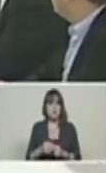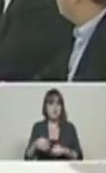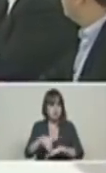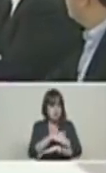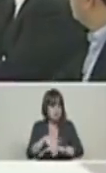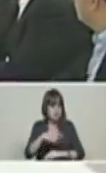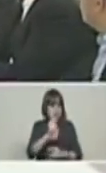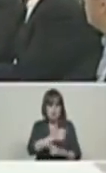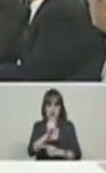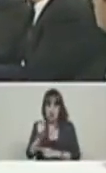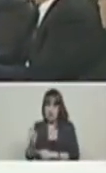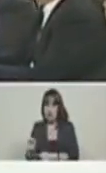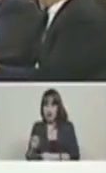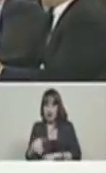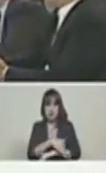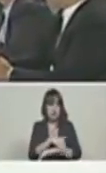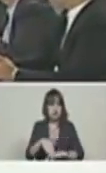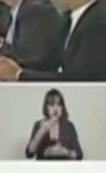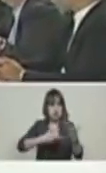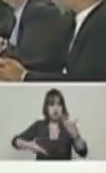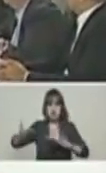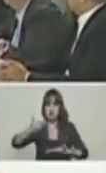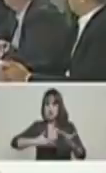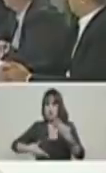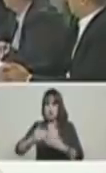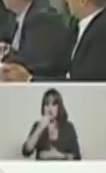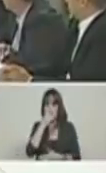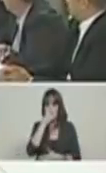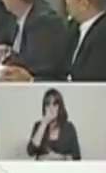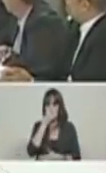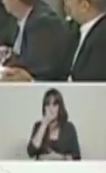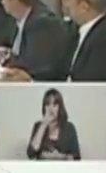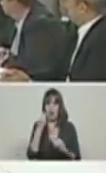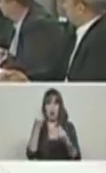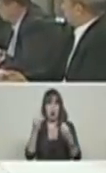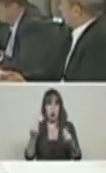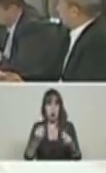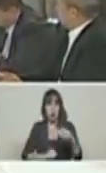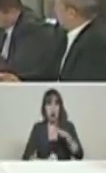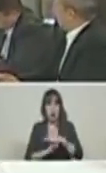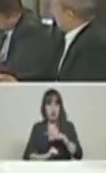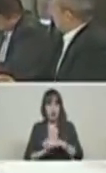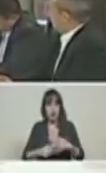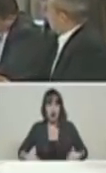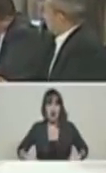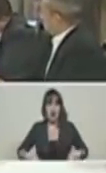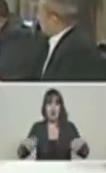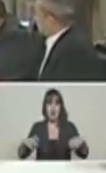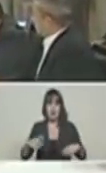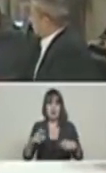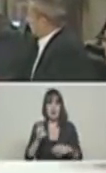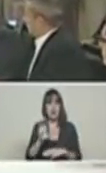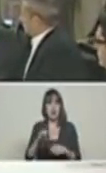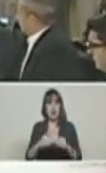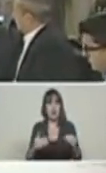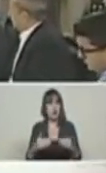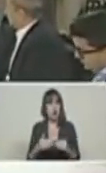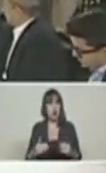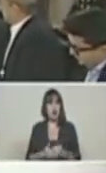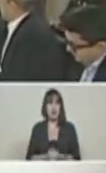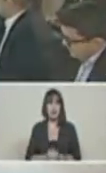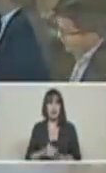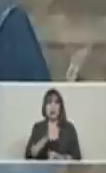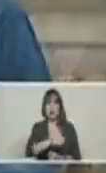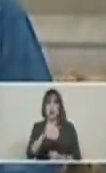están circulando sustentados en la riqueza en divisas del país, cada